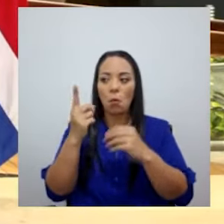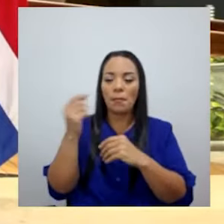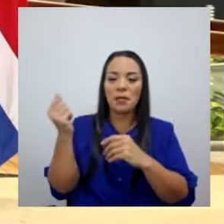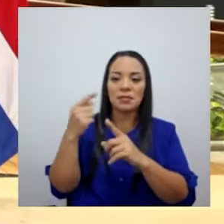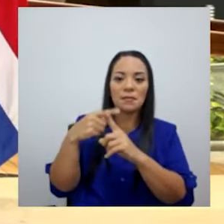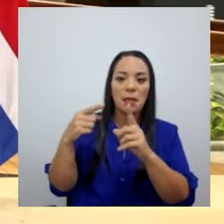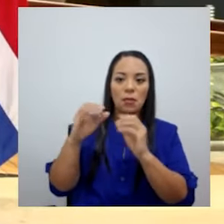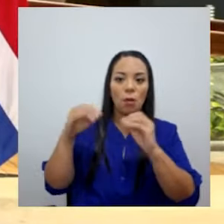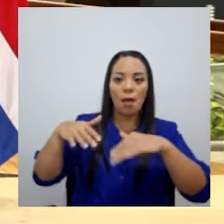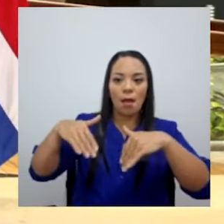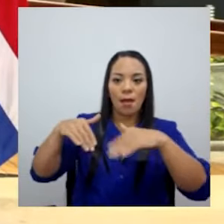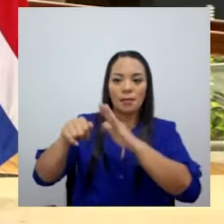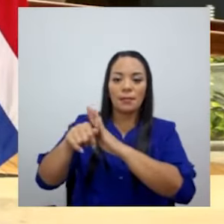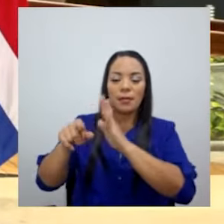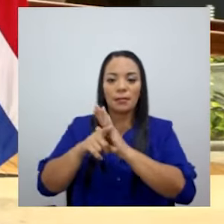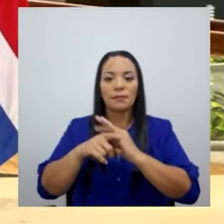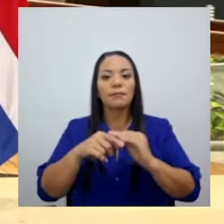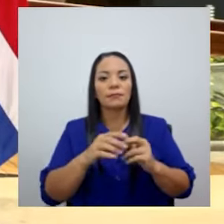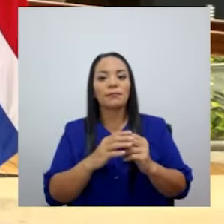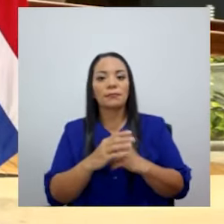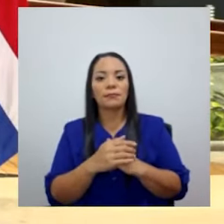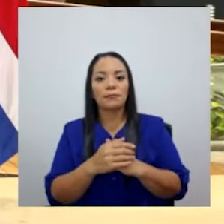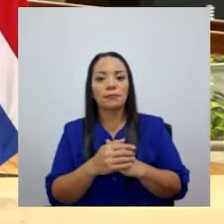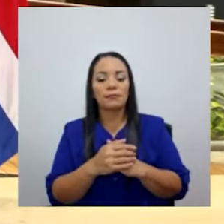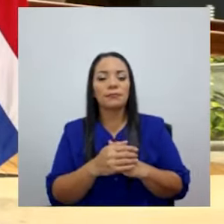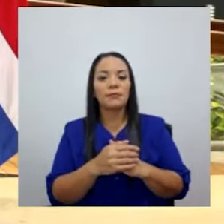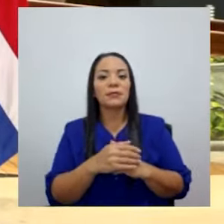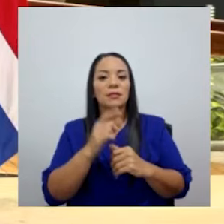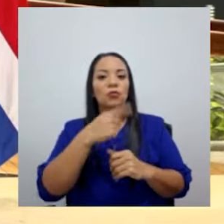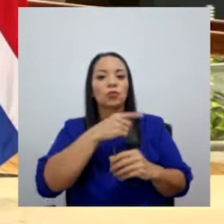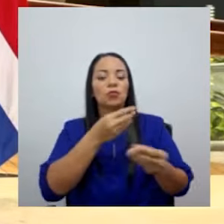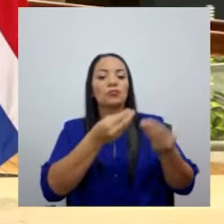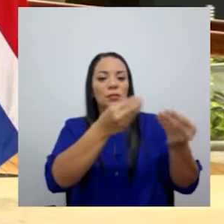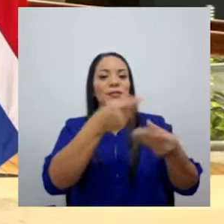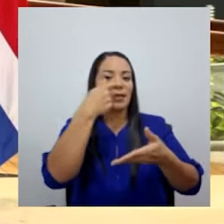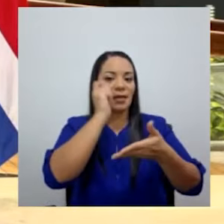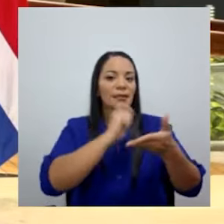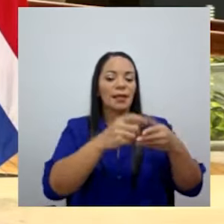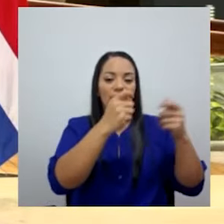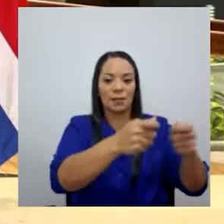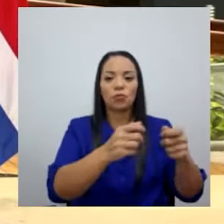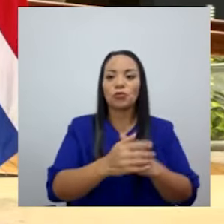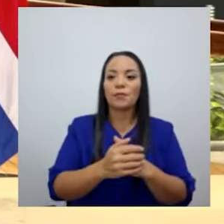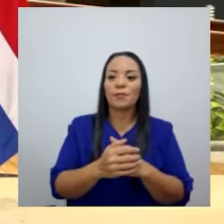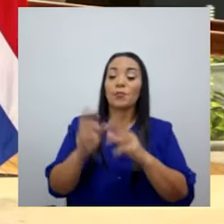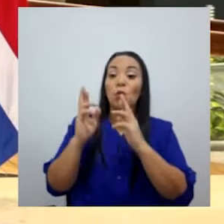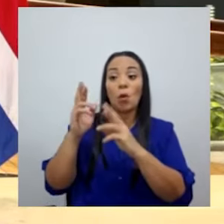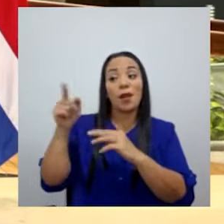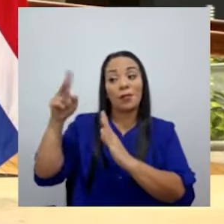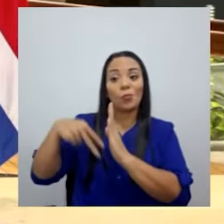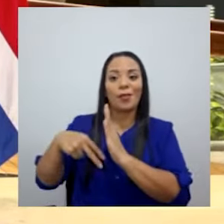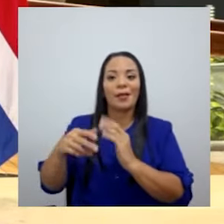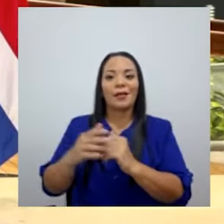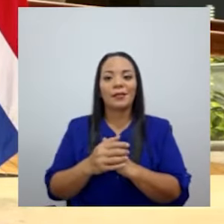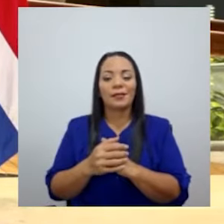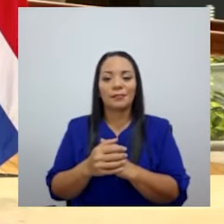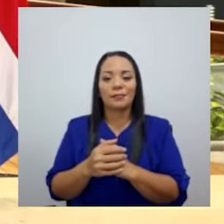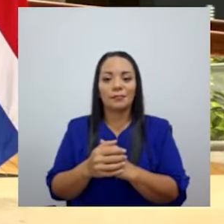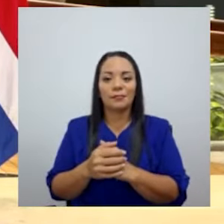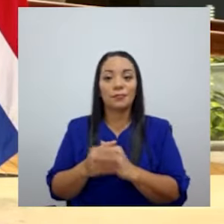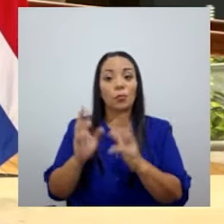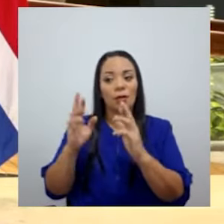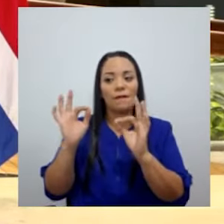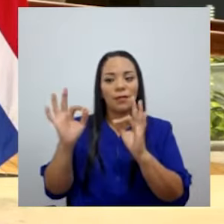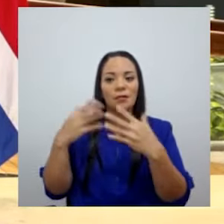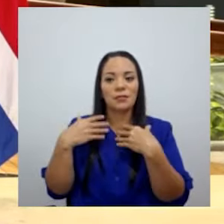medio, ¿no está en la asamblea? Sí, la dejamos. Entonces, en el despacho de él, en la secretaria. Ah, bueno, ojalá la pueda ver, que esté bien de